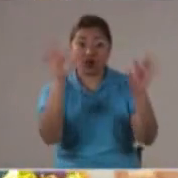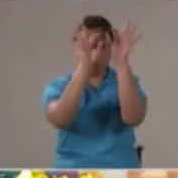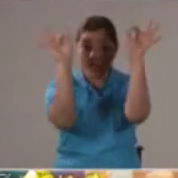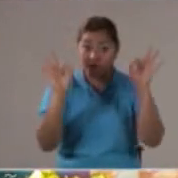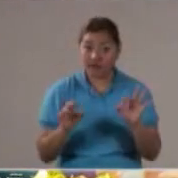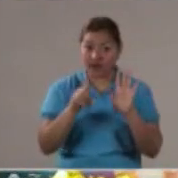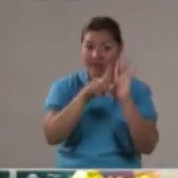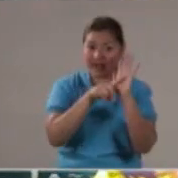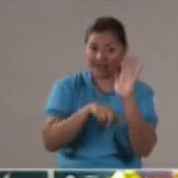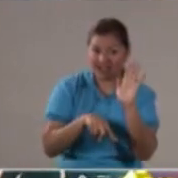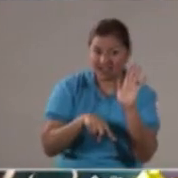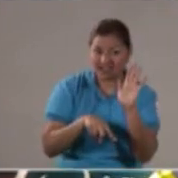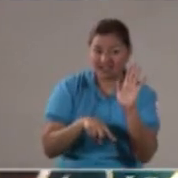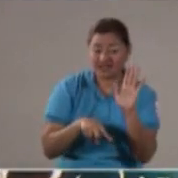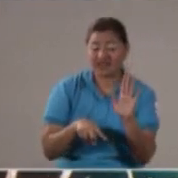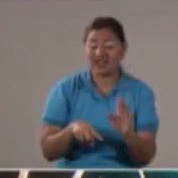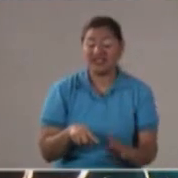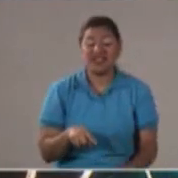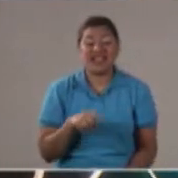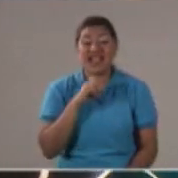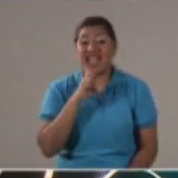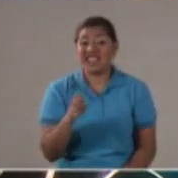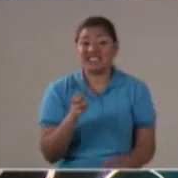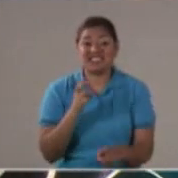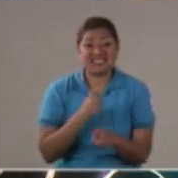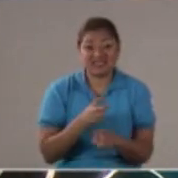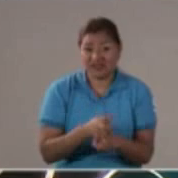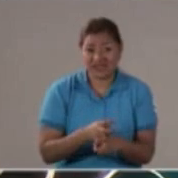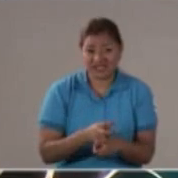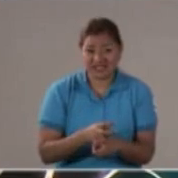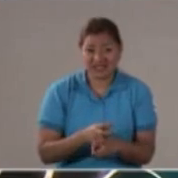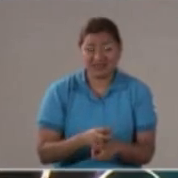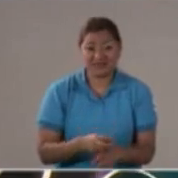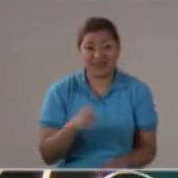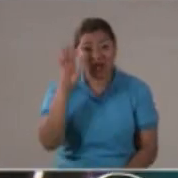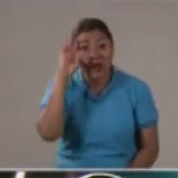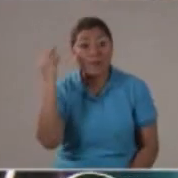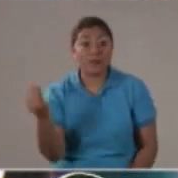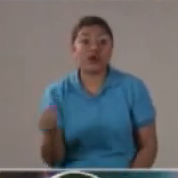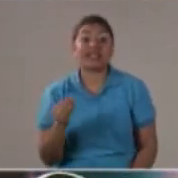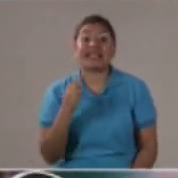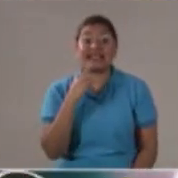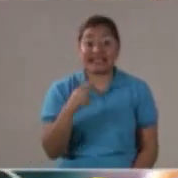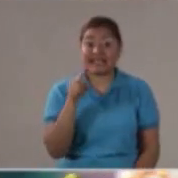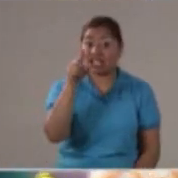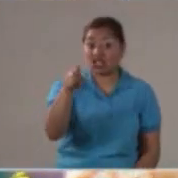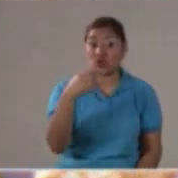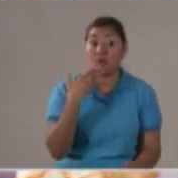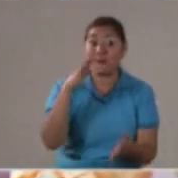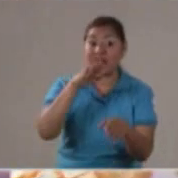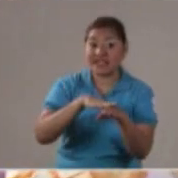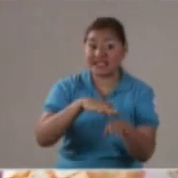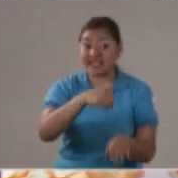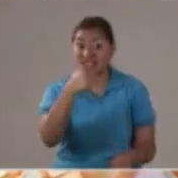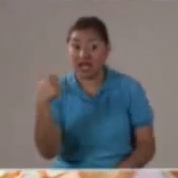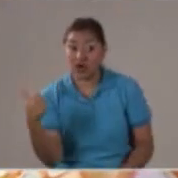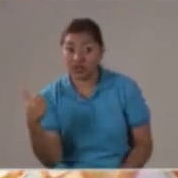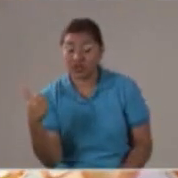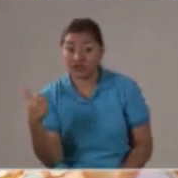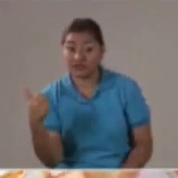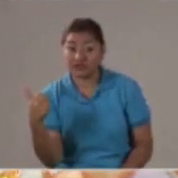negativo, la cosa se pone bien delicada. Porque diría: tú maldices a otro,